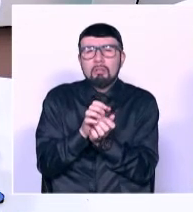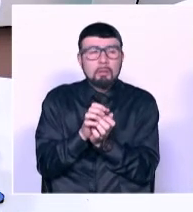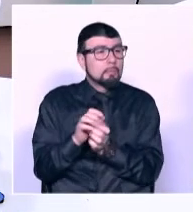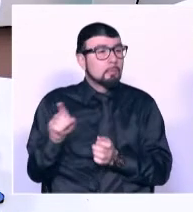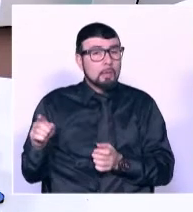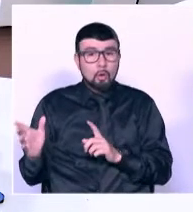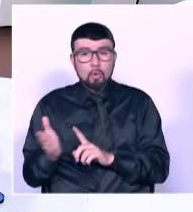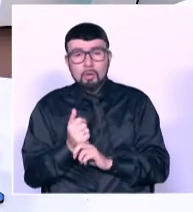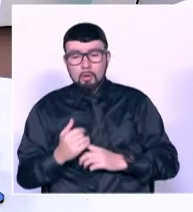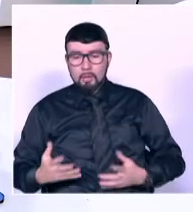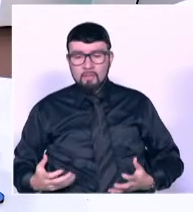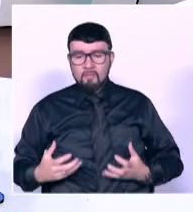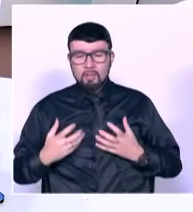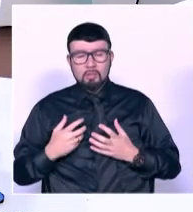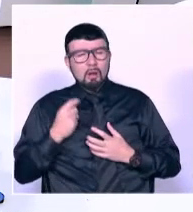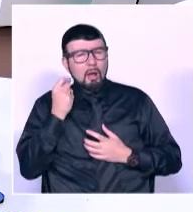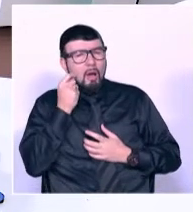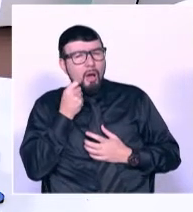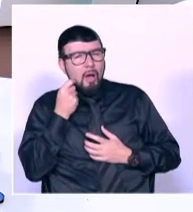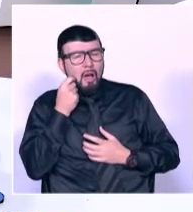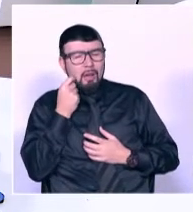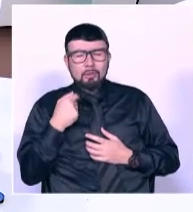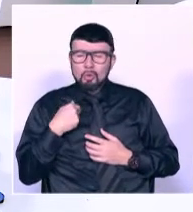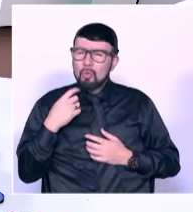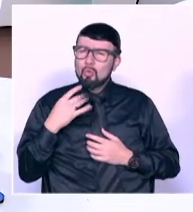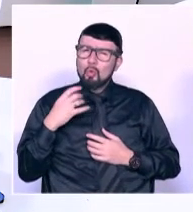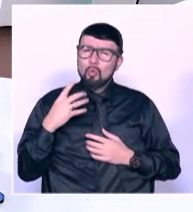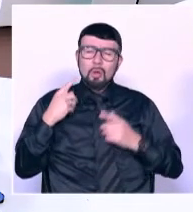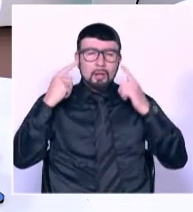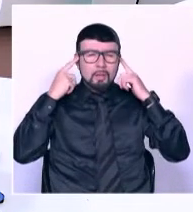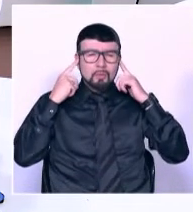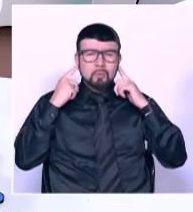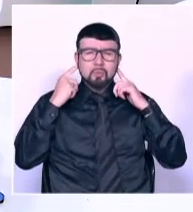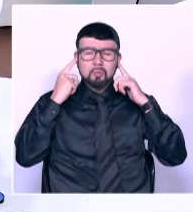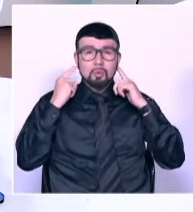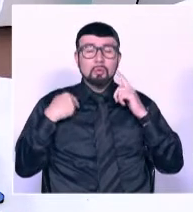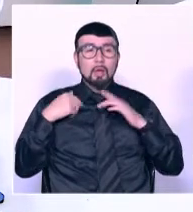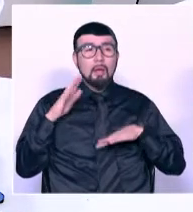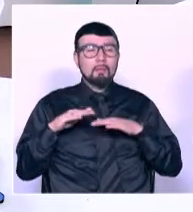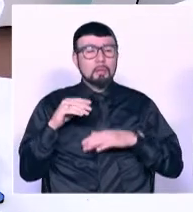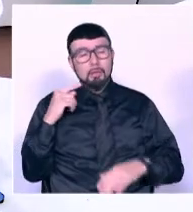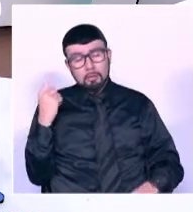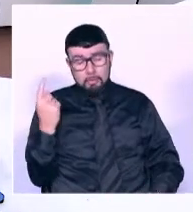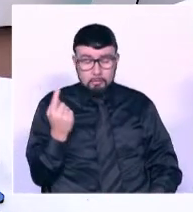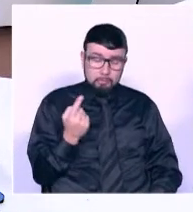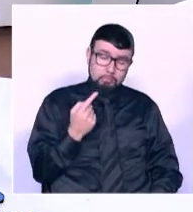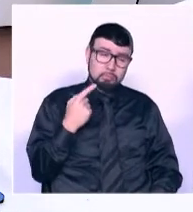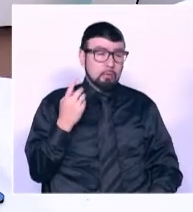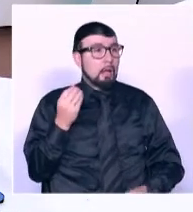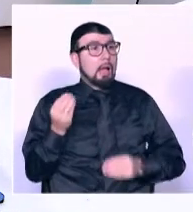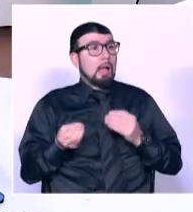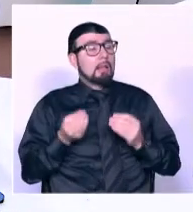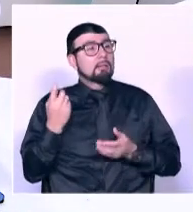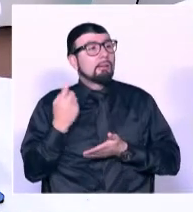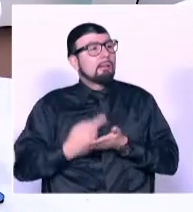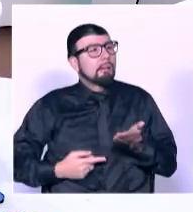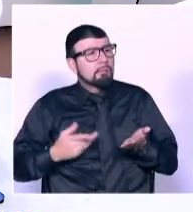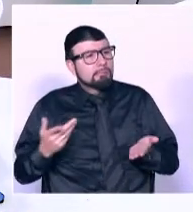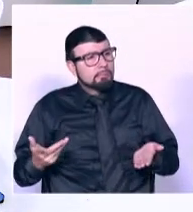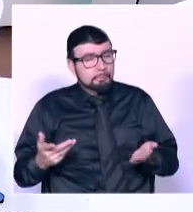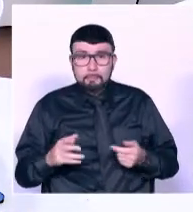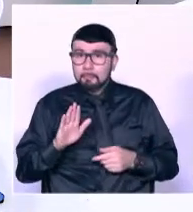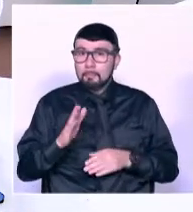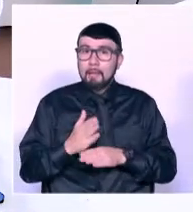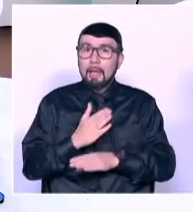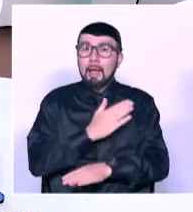infección en una muela y me duelen los oídos y hasta vértigo me ha dado. ¿Qué debo hacer? Muchas gracias. Antes de responder